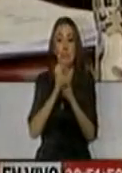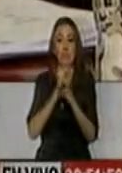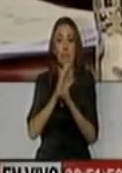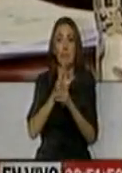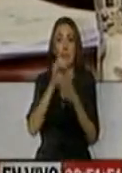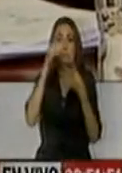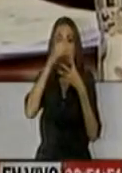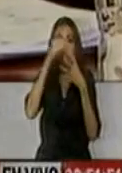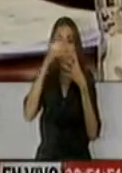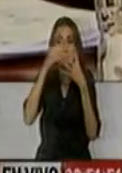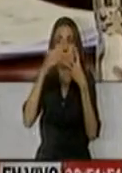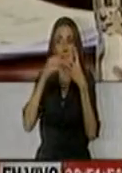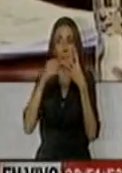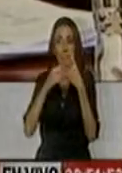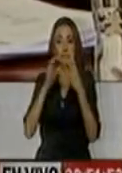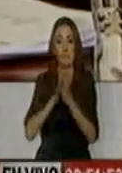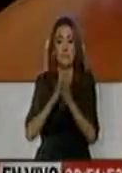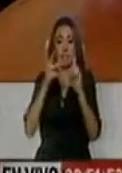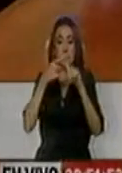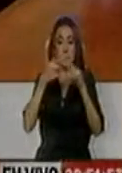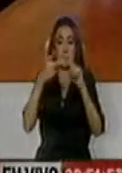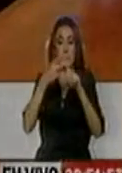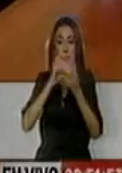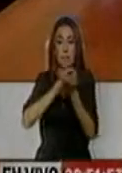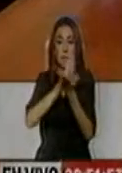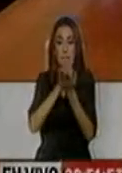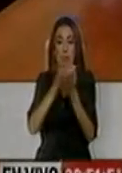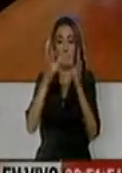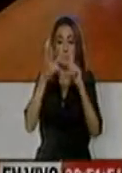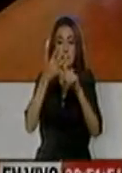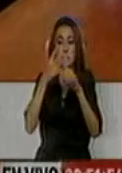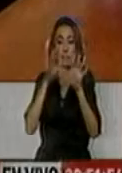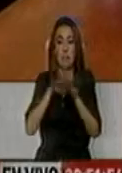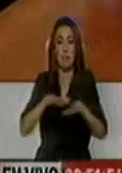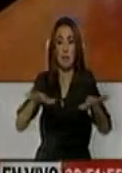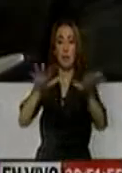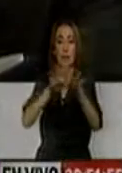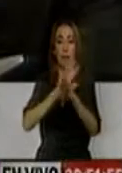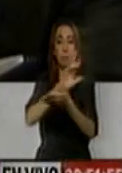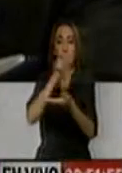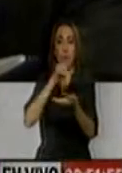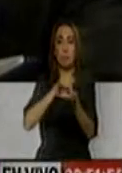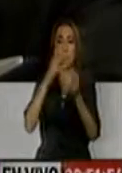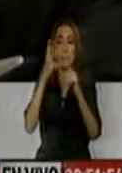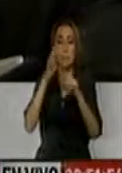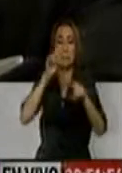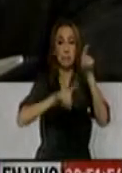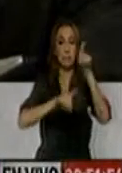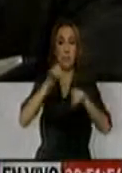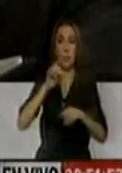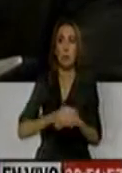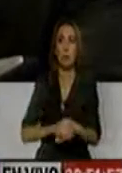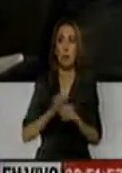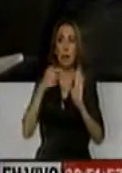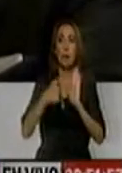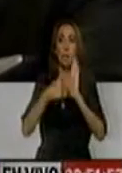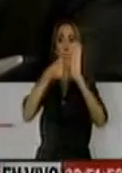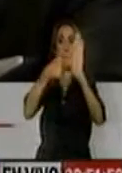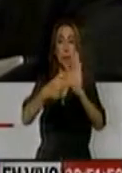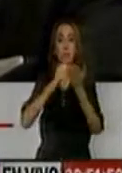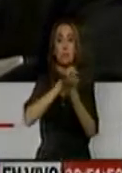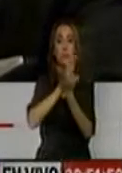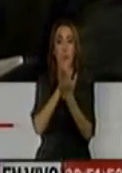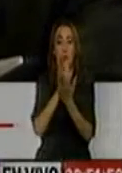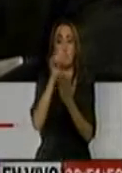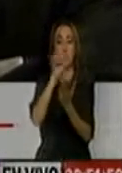CENESID, Asamblea Nacional, Red de Profesionales de Salud, entre otras. Presentar a la Asamblea Nacional una